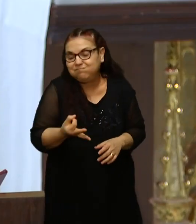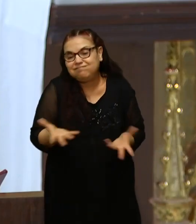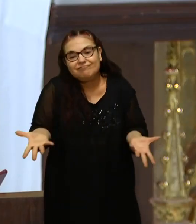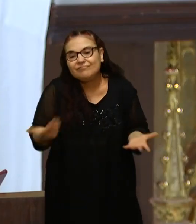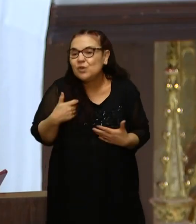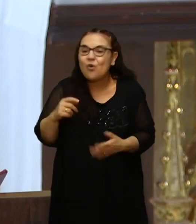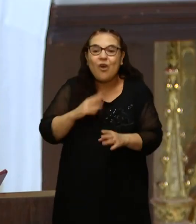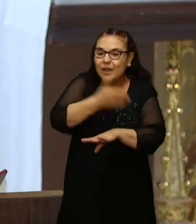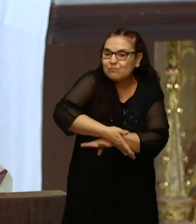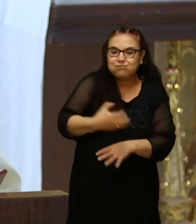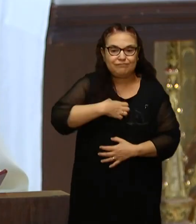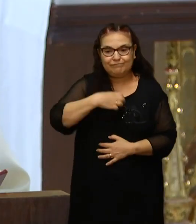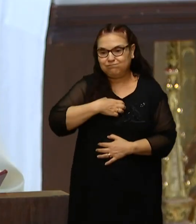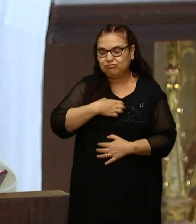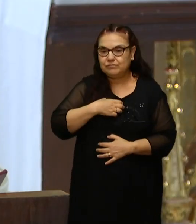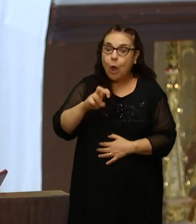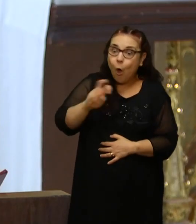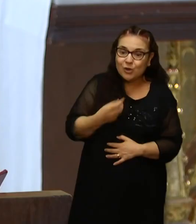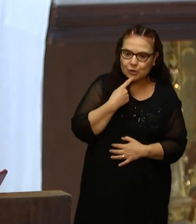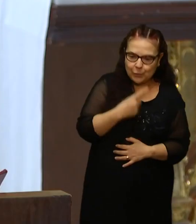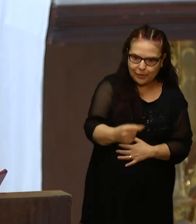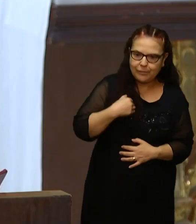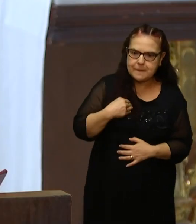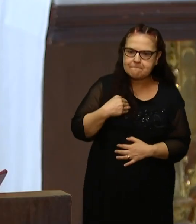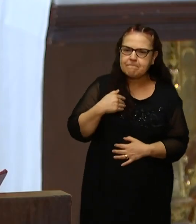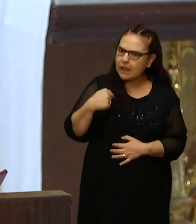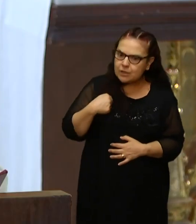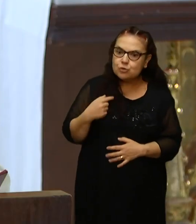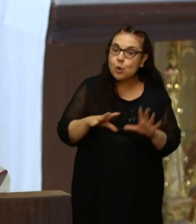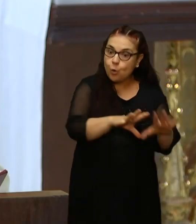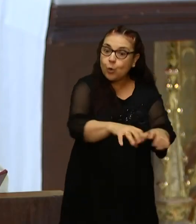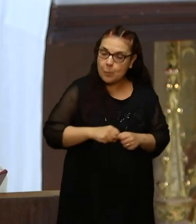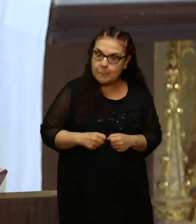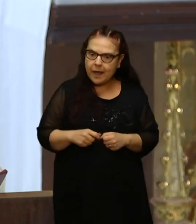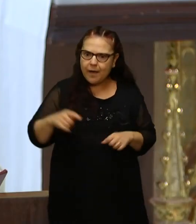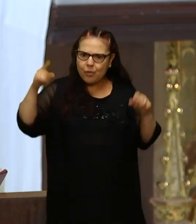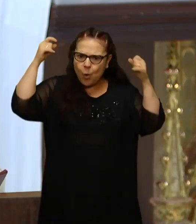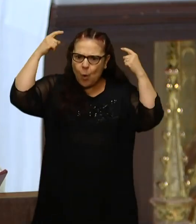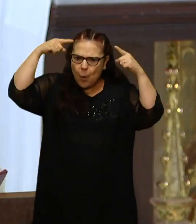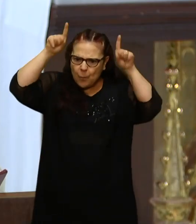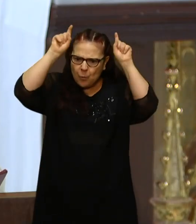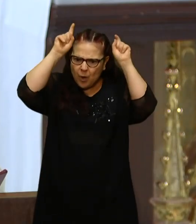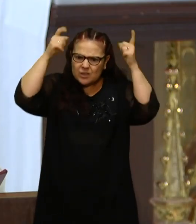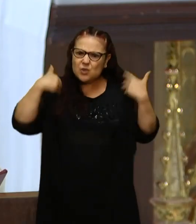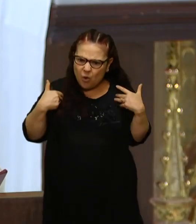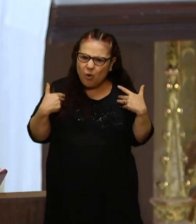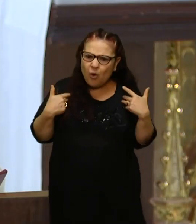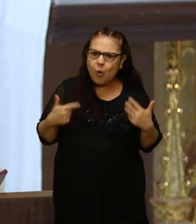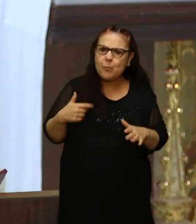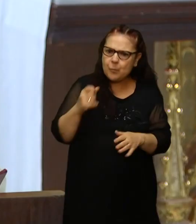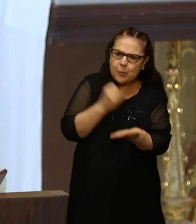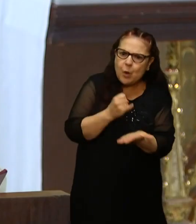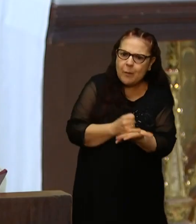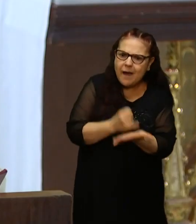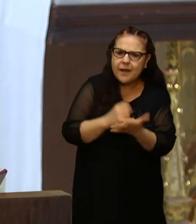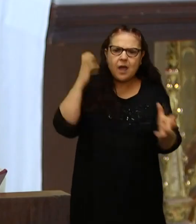favor». Otro dijo: «He comprado 5 yuntas de bueyes y voy a probarlas.